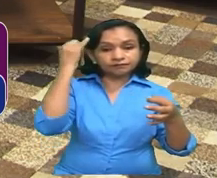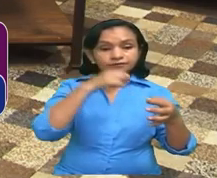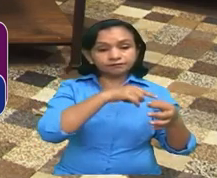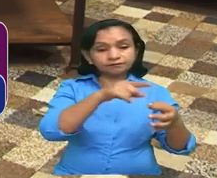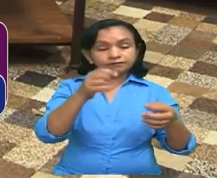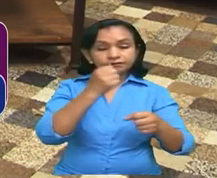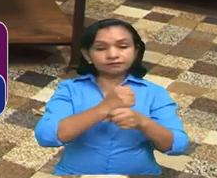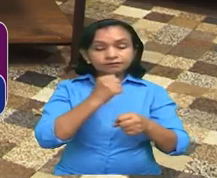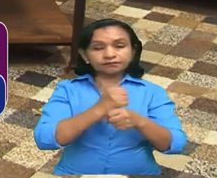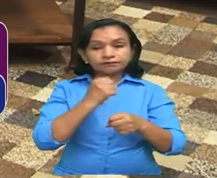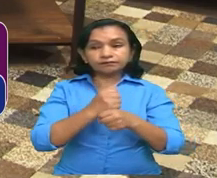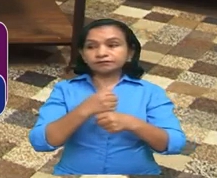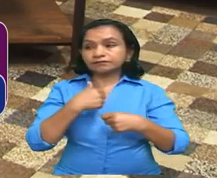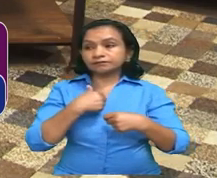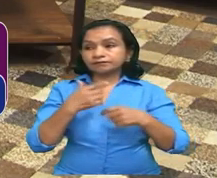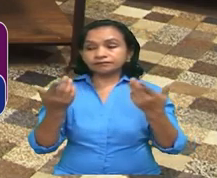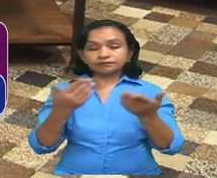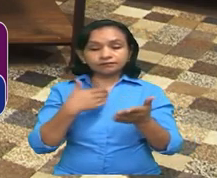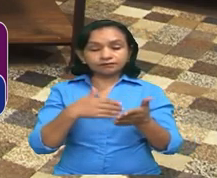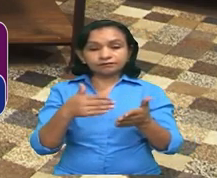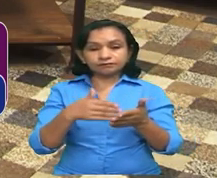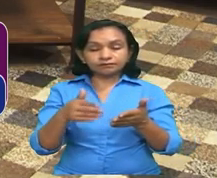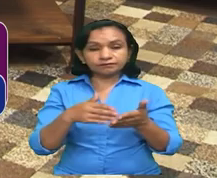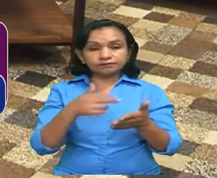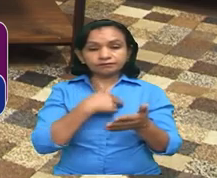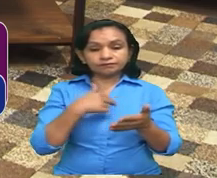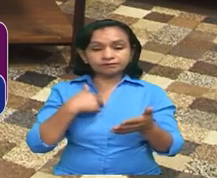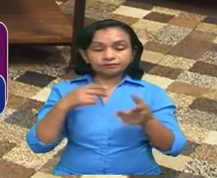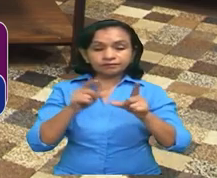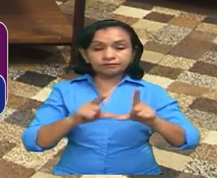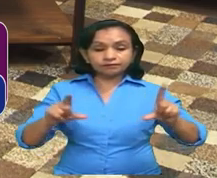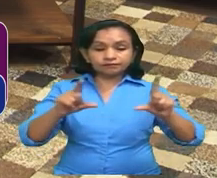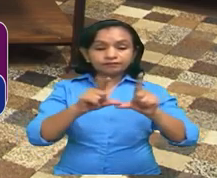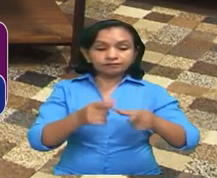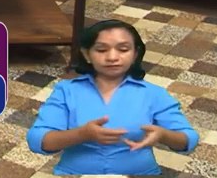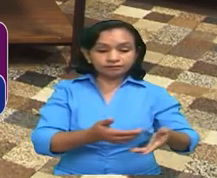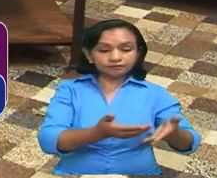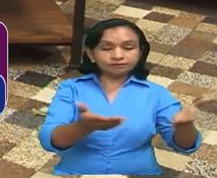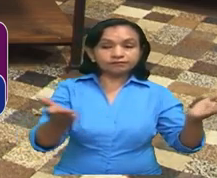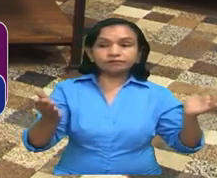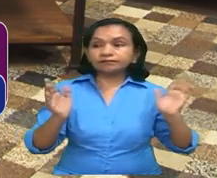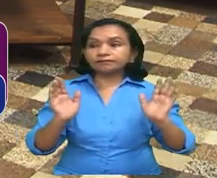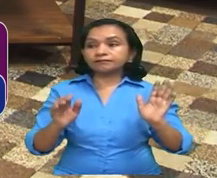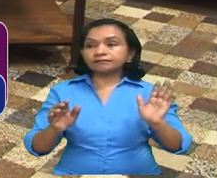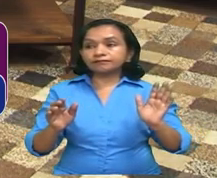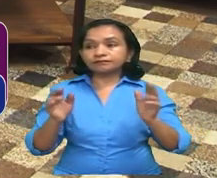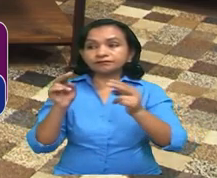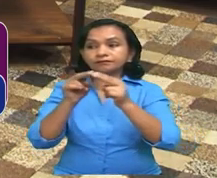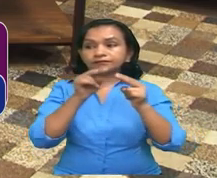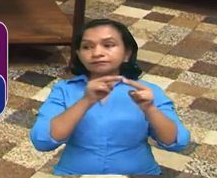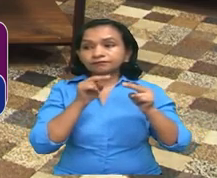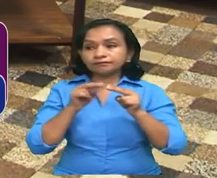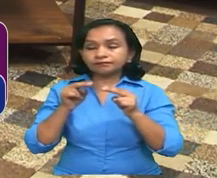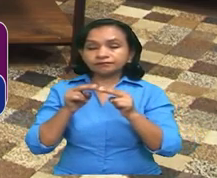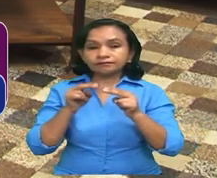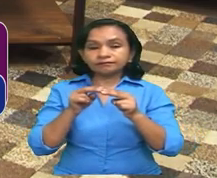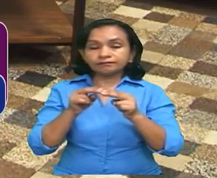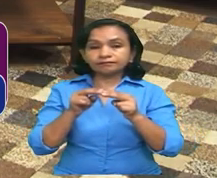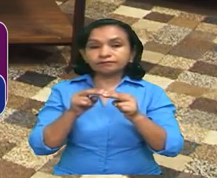servir de canal de comunicación con ellos? La verdad es que una vez hecha